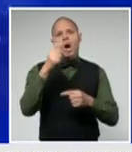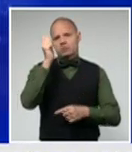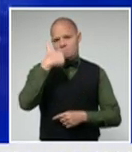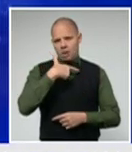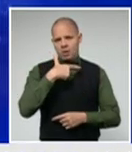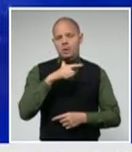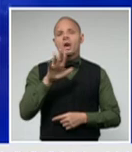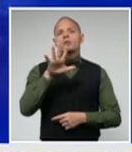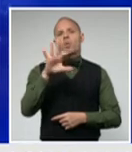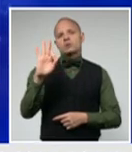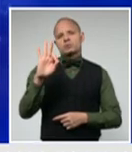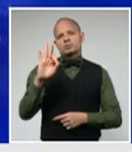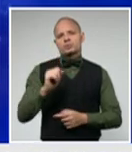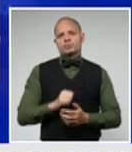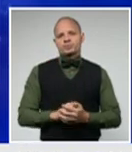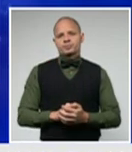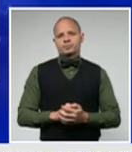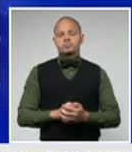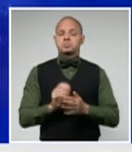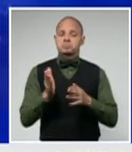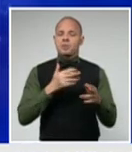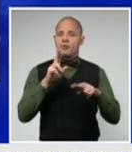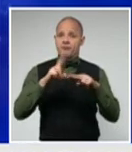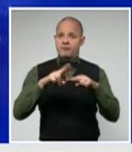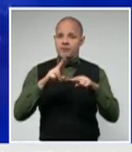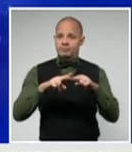58,34. La Habana,